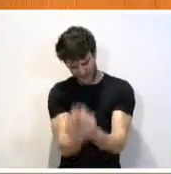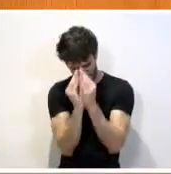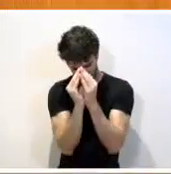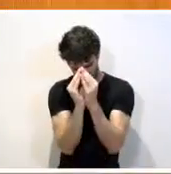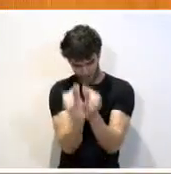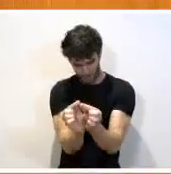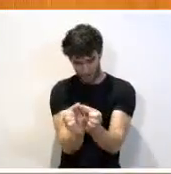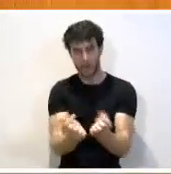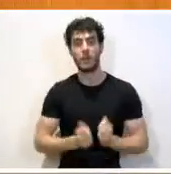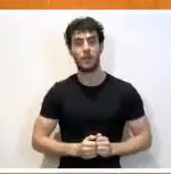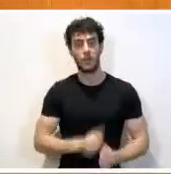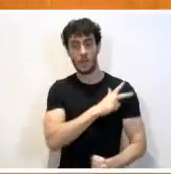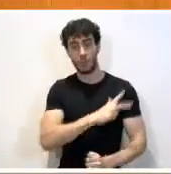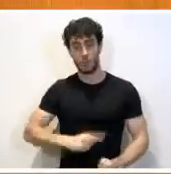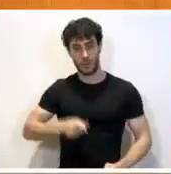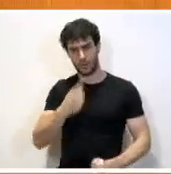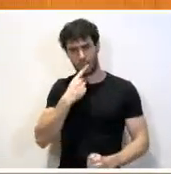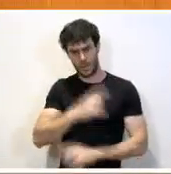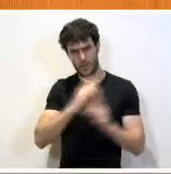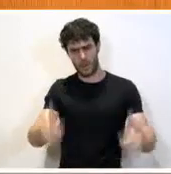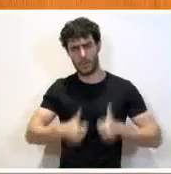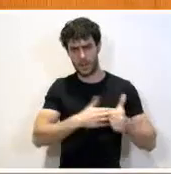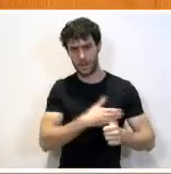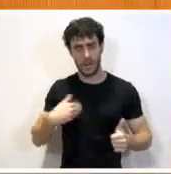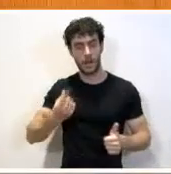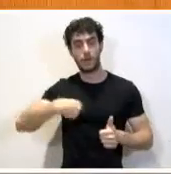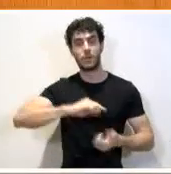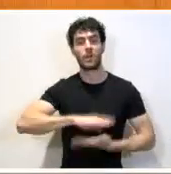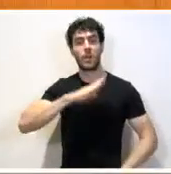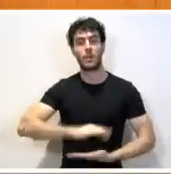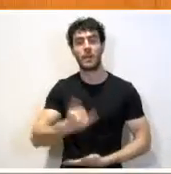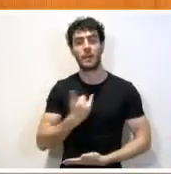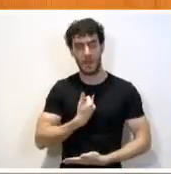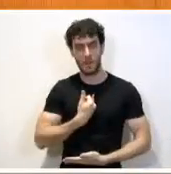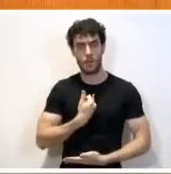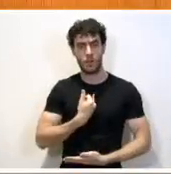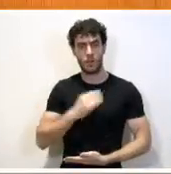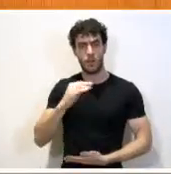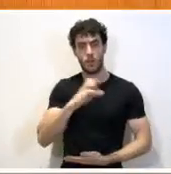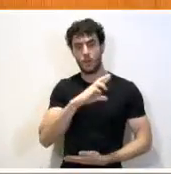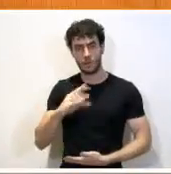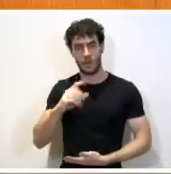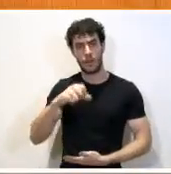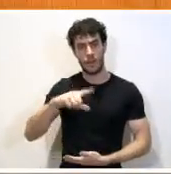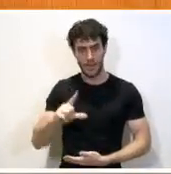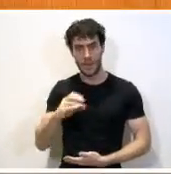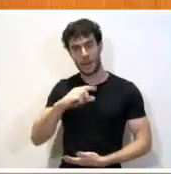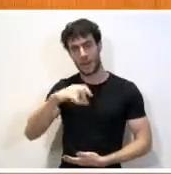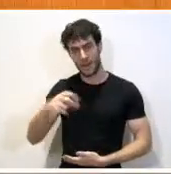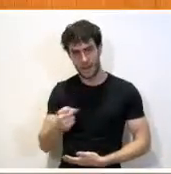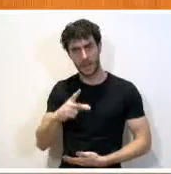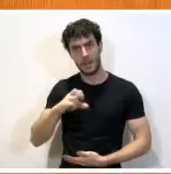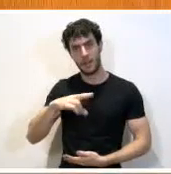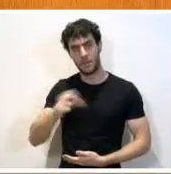por si quiere usted matizarlo, somos capaces de entrevistarnos con Óscar, con Daniel, con Celia, con Elvira,